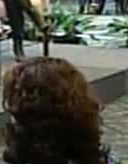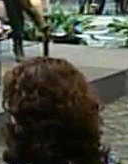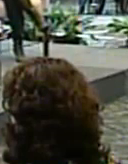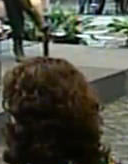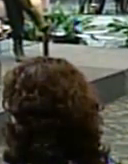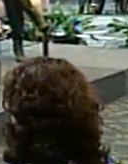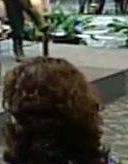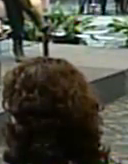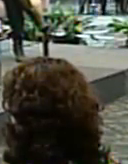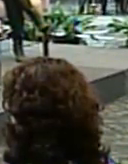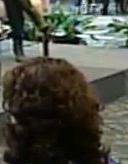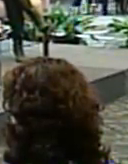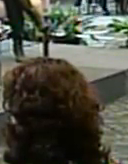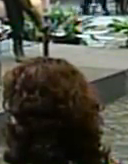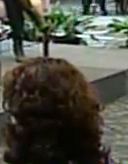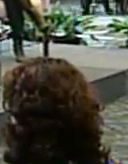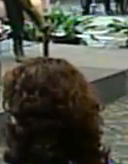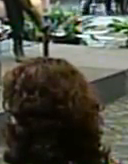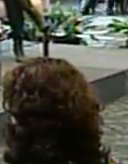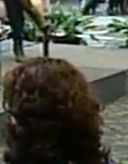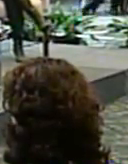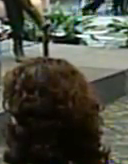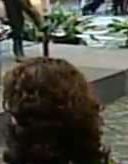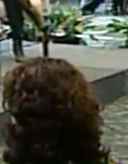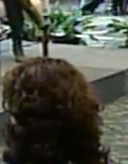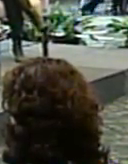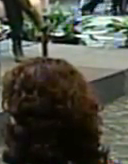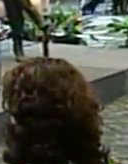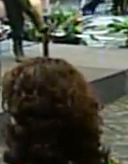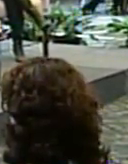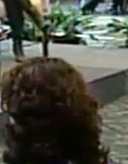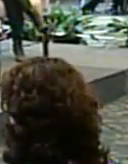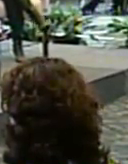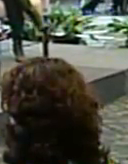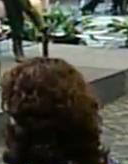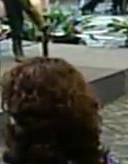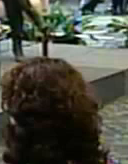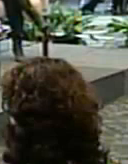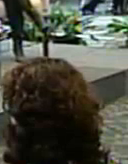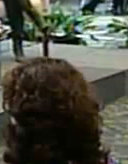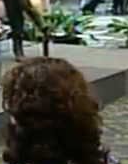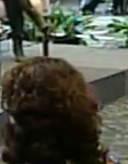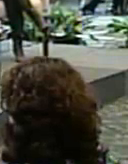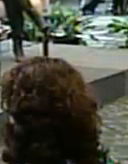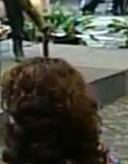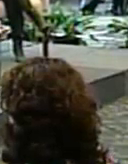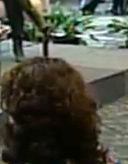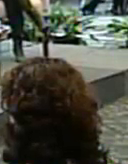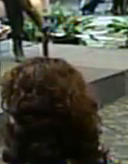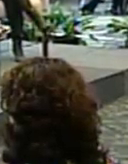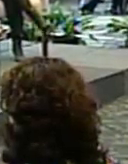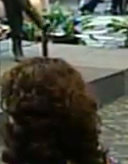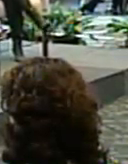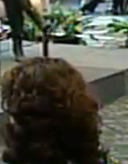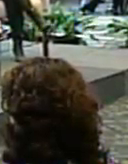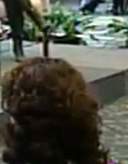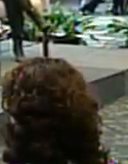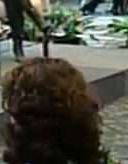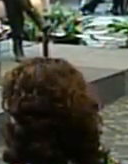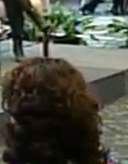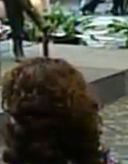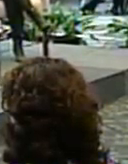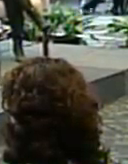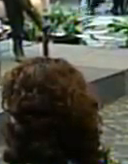Muy buenas tardes y bueno, también con mucho entusiasmo de que el INAI se suma a estos esfuerzos institucionales.